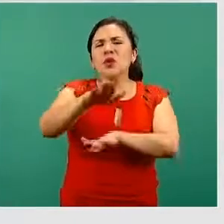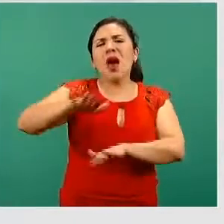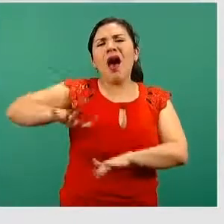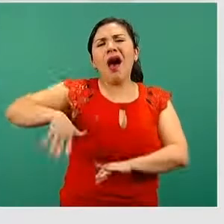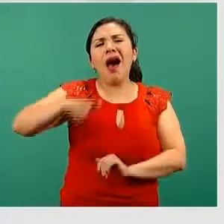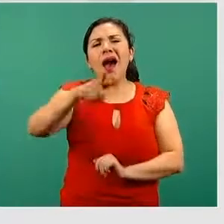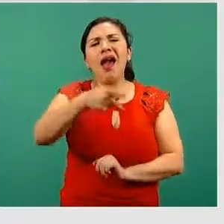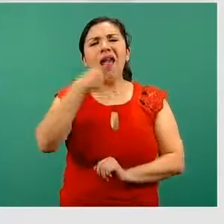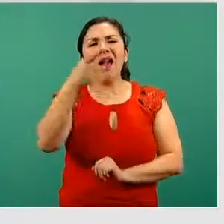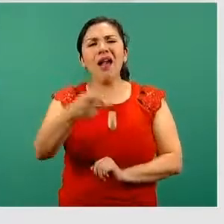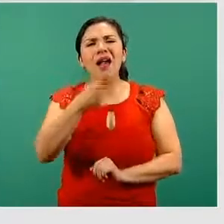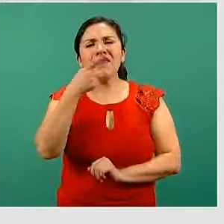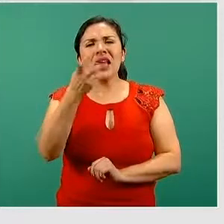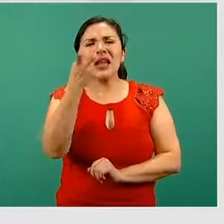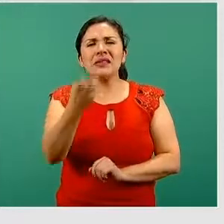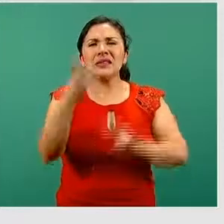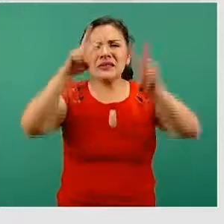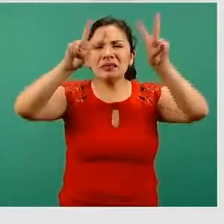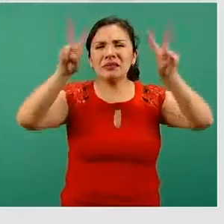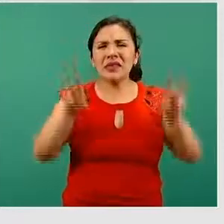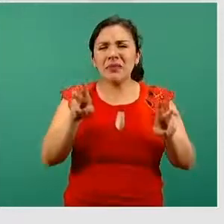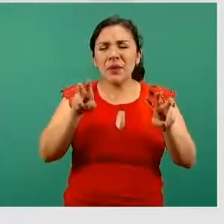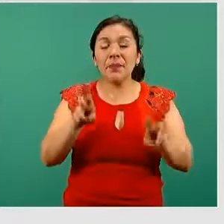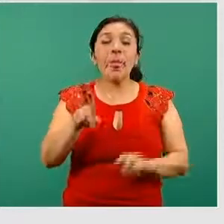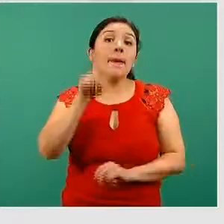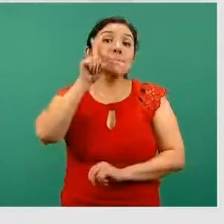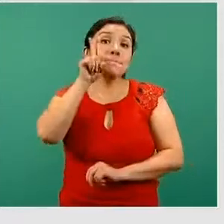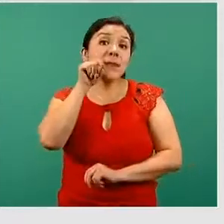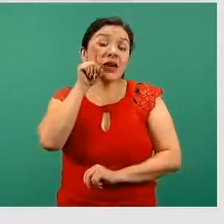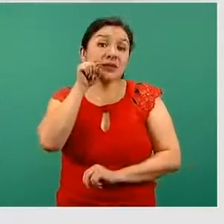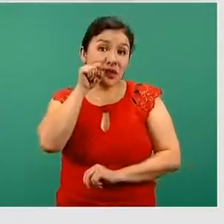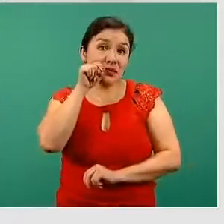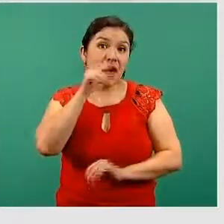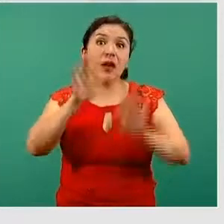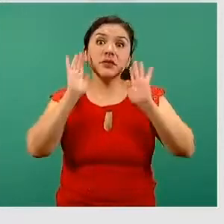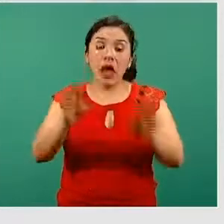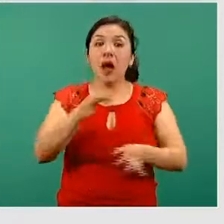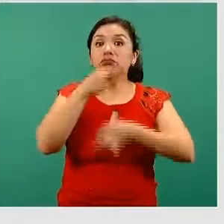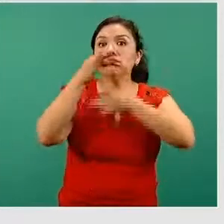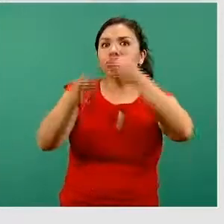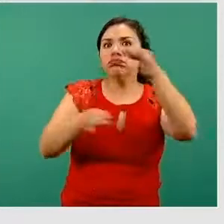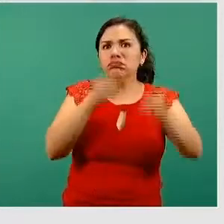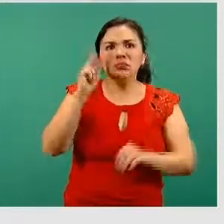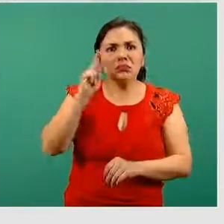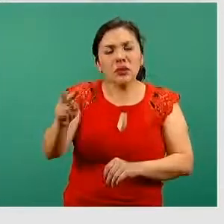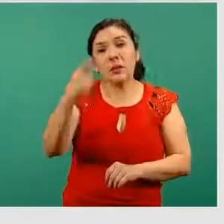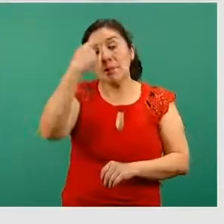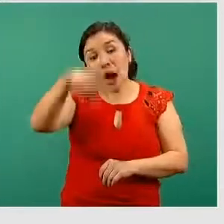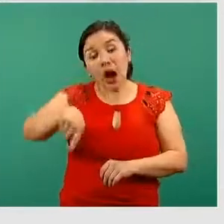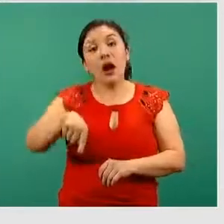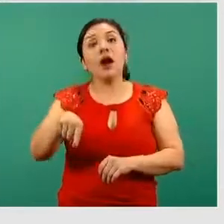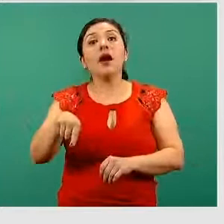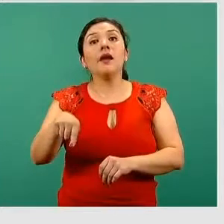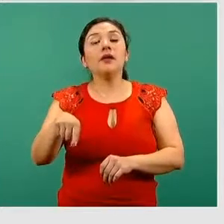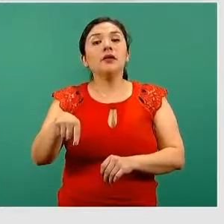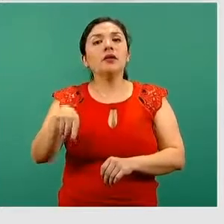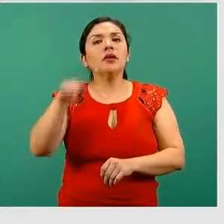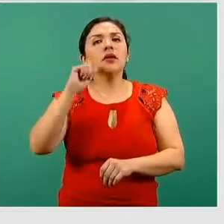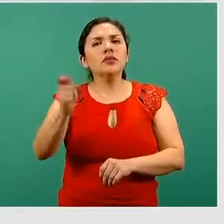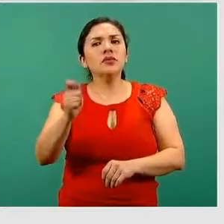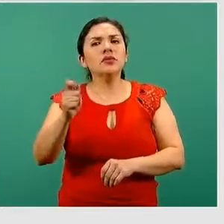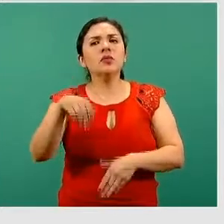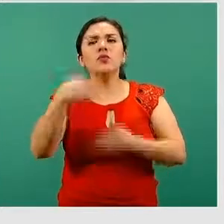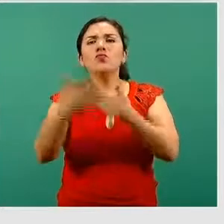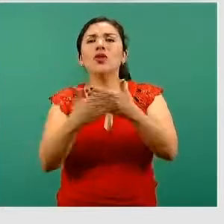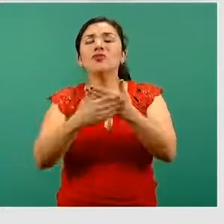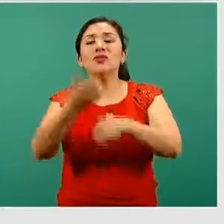precisamente a esta situación. El día de mañana están ya anunciando la entrada de pues lo que va a ser la